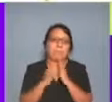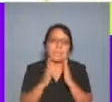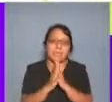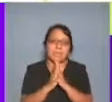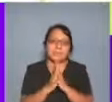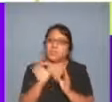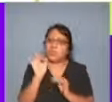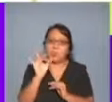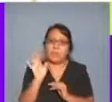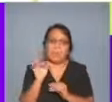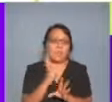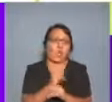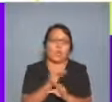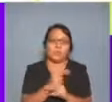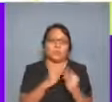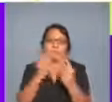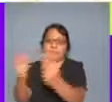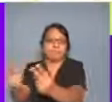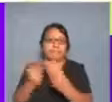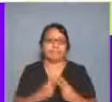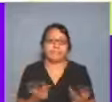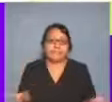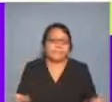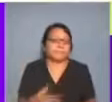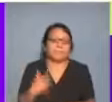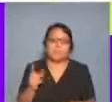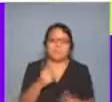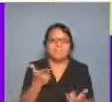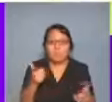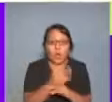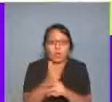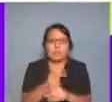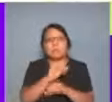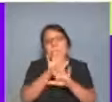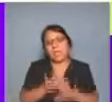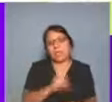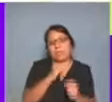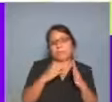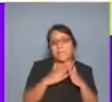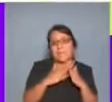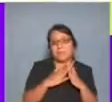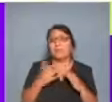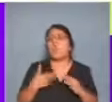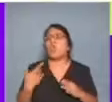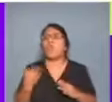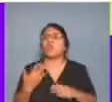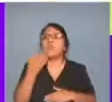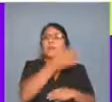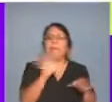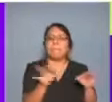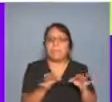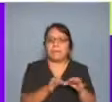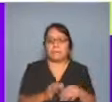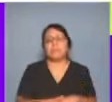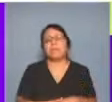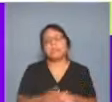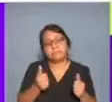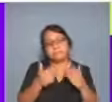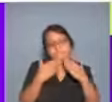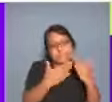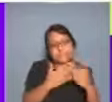manejarme en colectivo no más mi distancia larga A dónde vas a malvina claro es bastante bueno Muchas